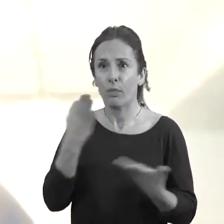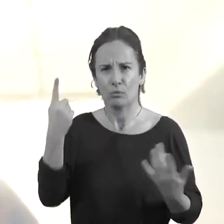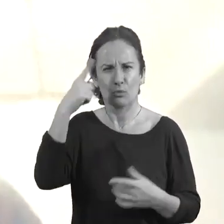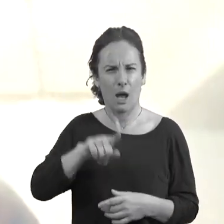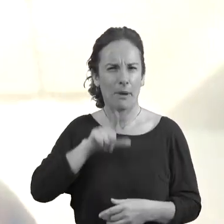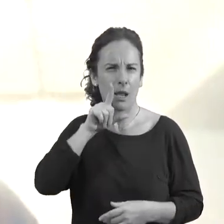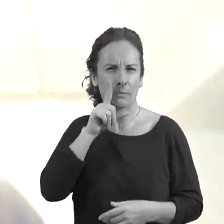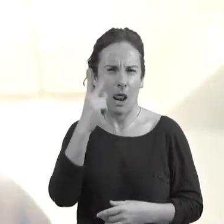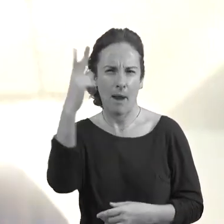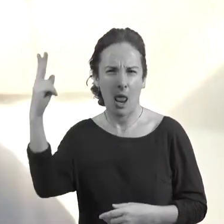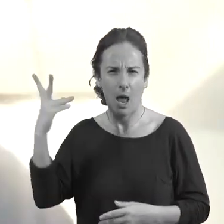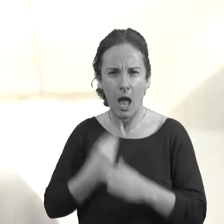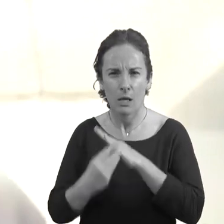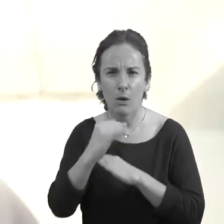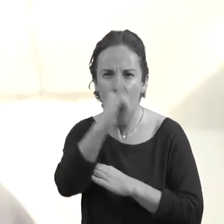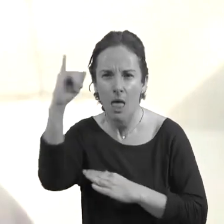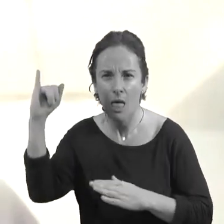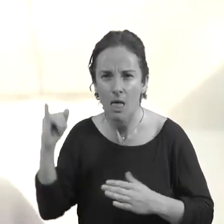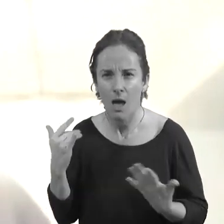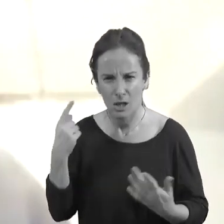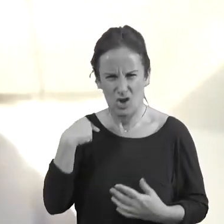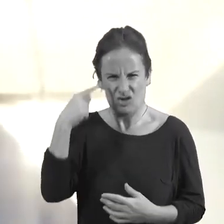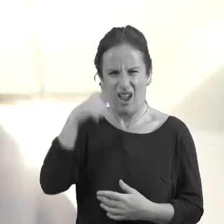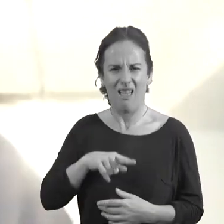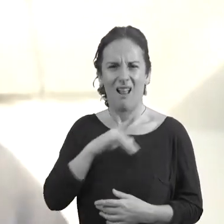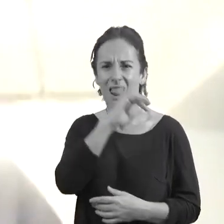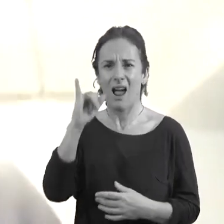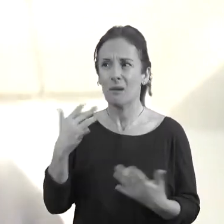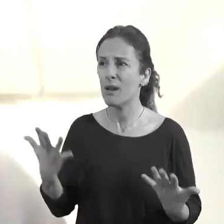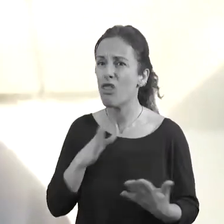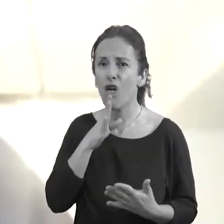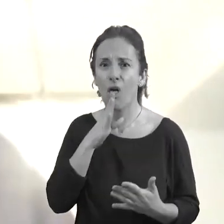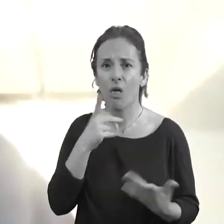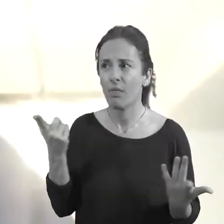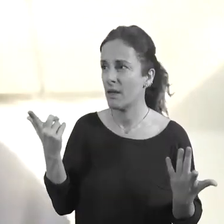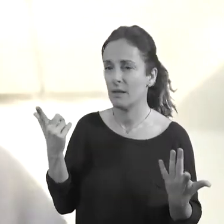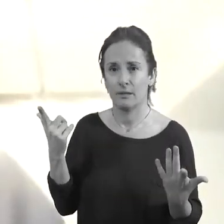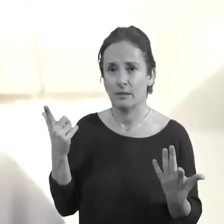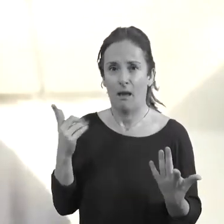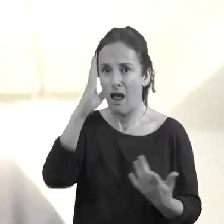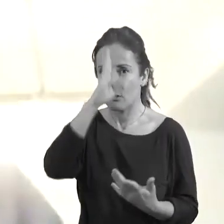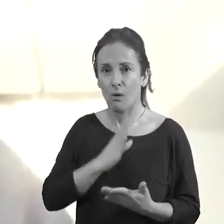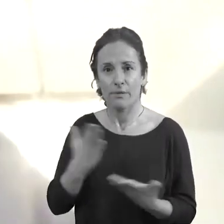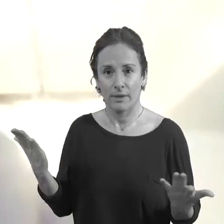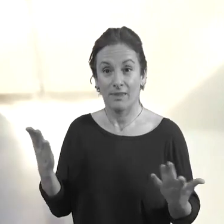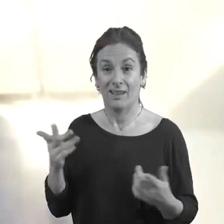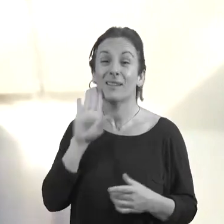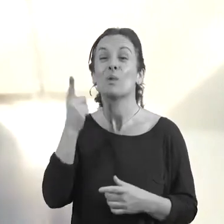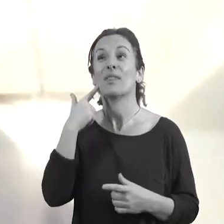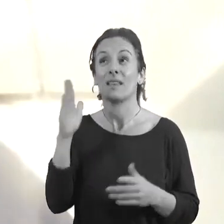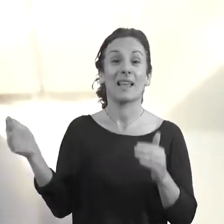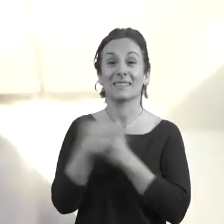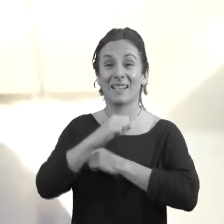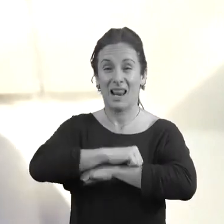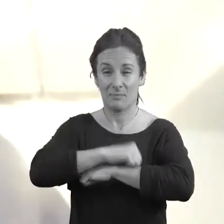tú decías antes, detrás de las ventanas, sí, digo, no sé si se esconden debajo de las piedras o dónde, ¿no? Y poquito a poco hemos